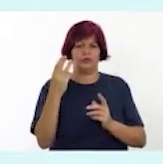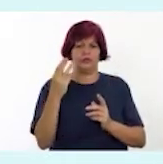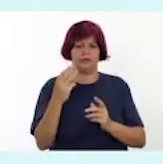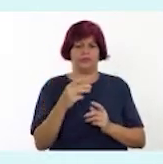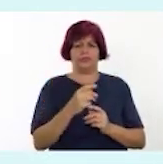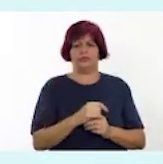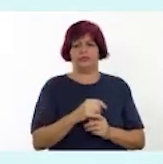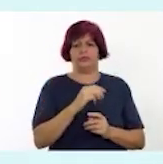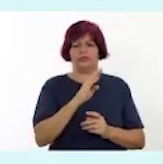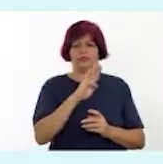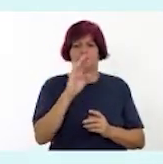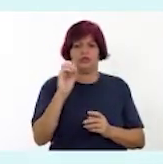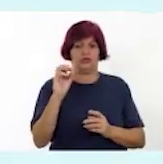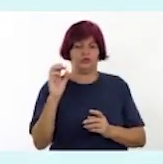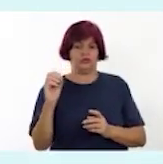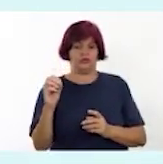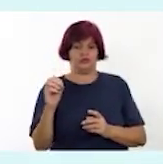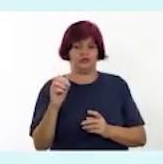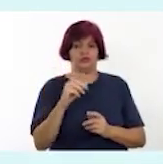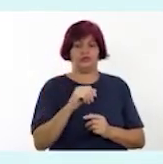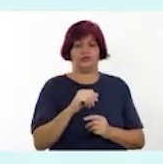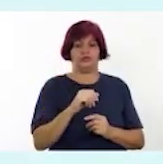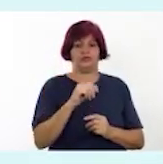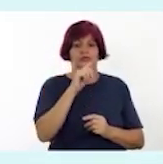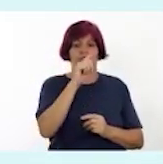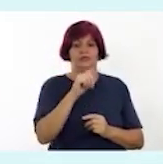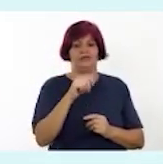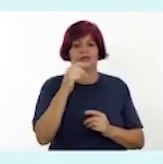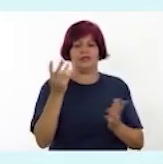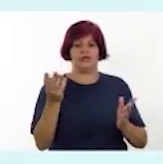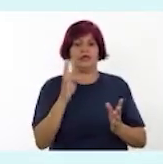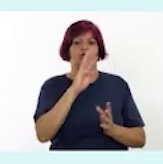3, raíz de 5, la raíz cuarta